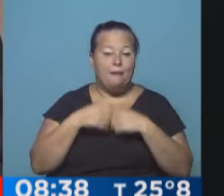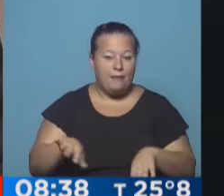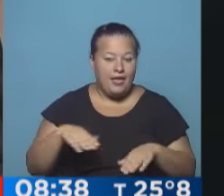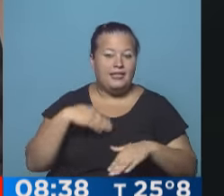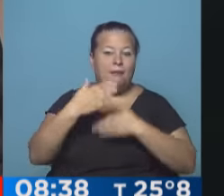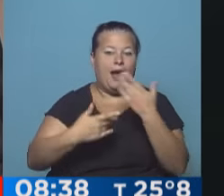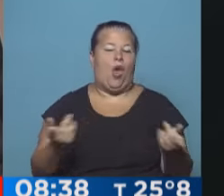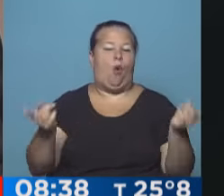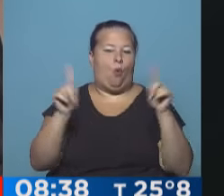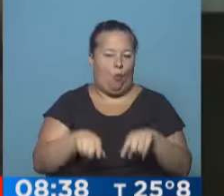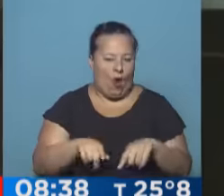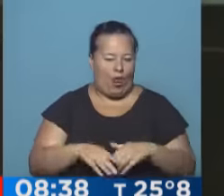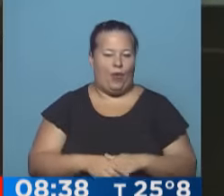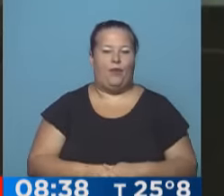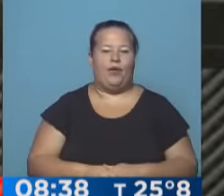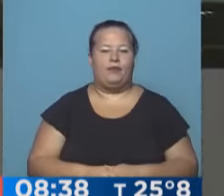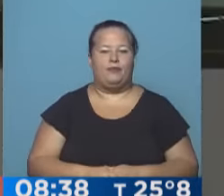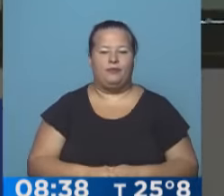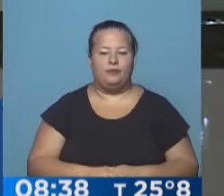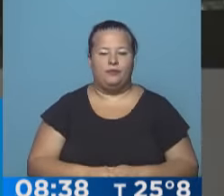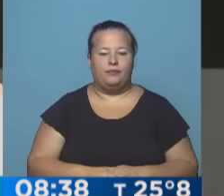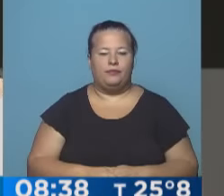camino de la recuperación.